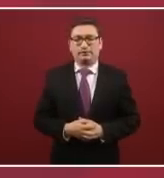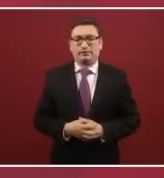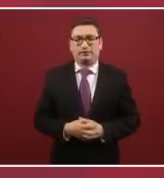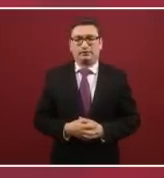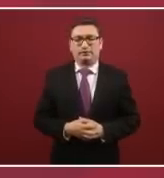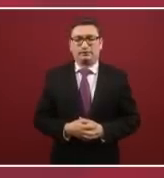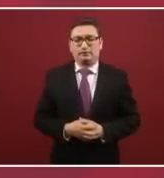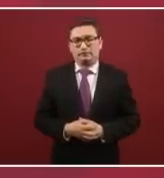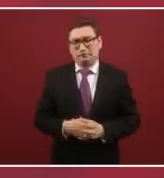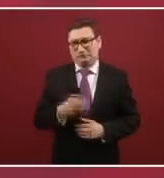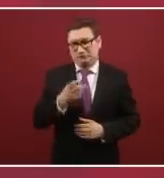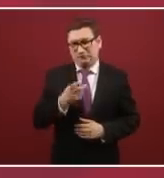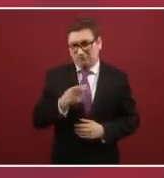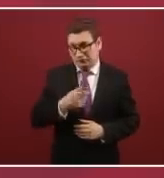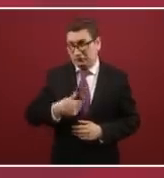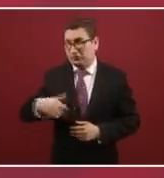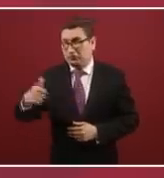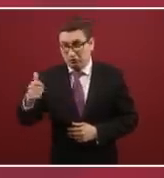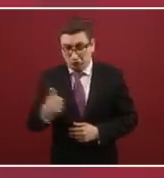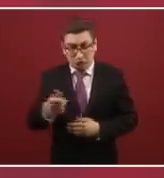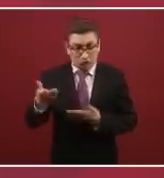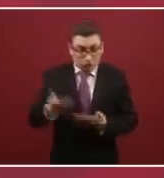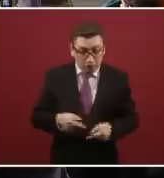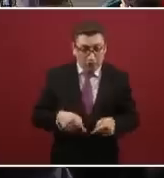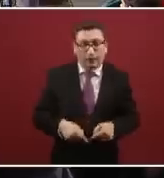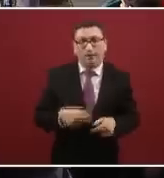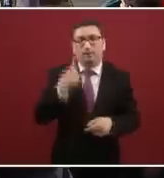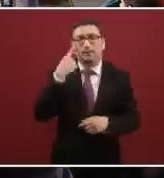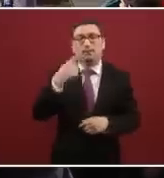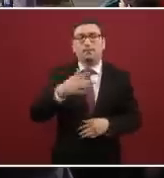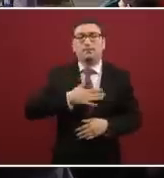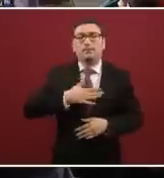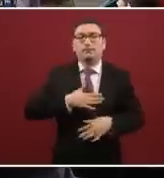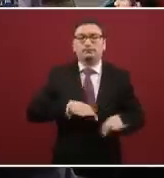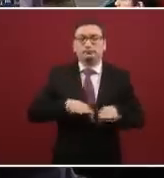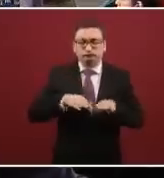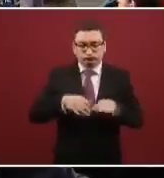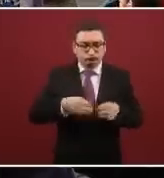pendiente de mi trabajo, ocupado de mi trabajo.